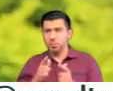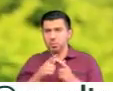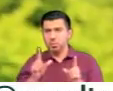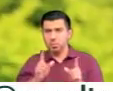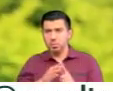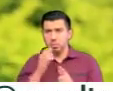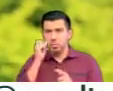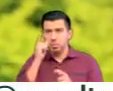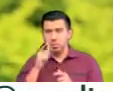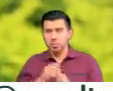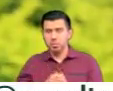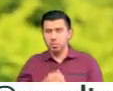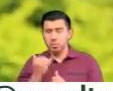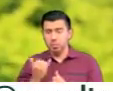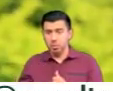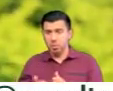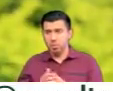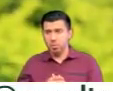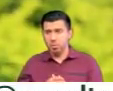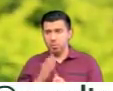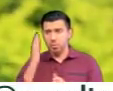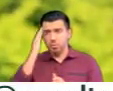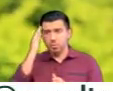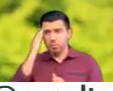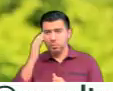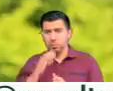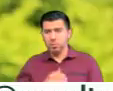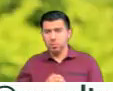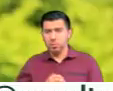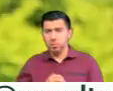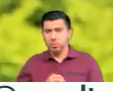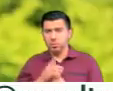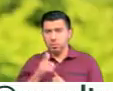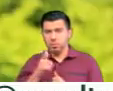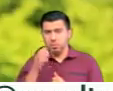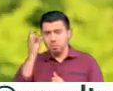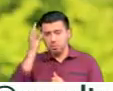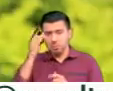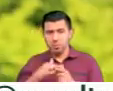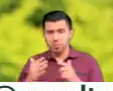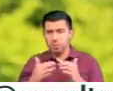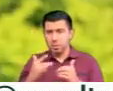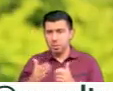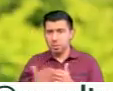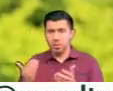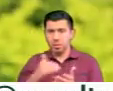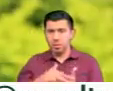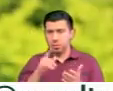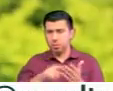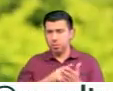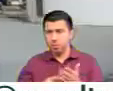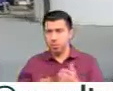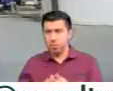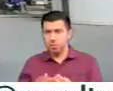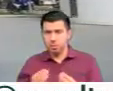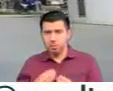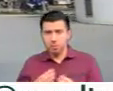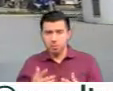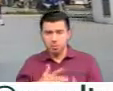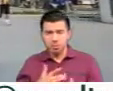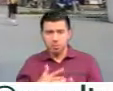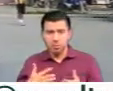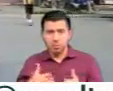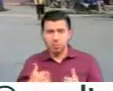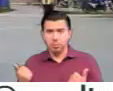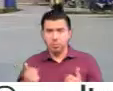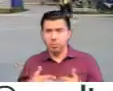nuestro territorio, hoy saber que quizás esta guerra no se va a volver a repetir, nos sentimos muy contentos. En El